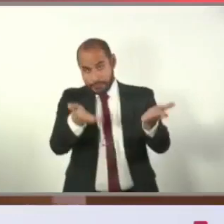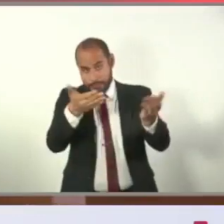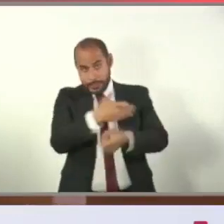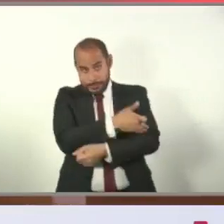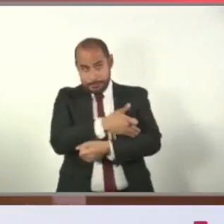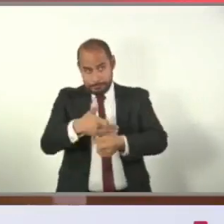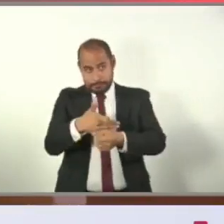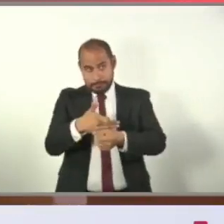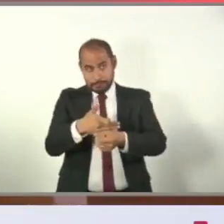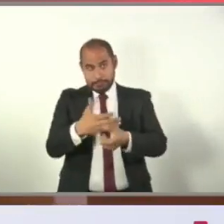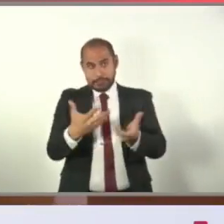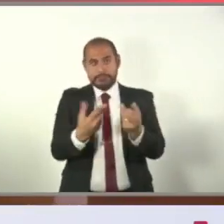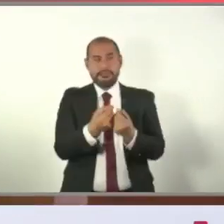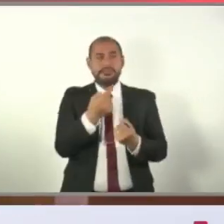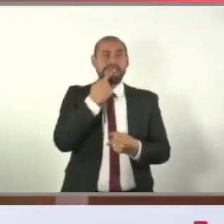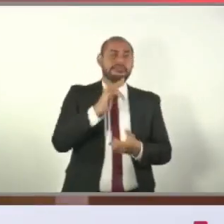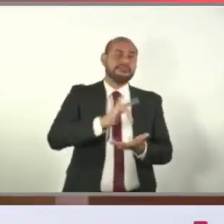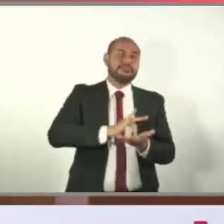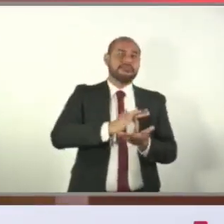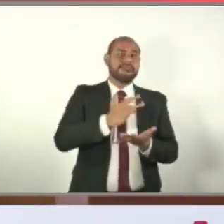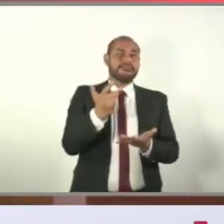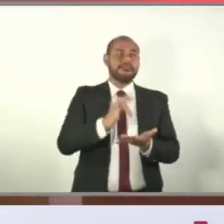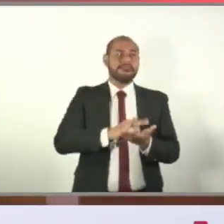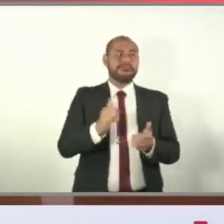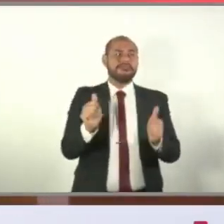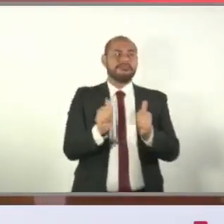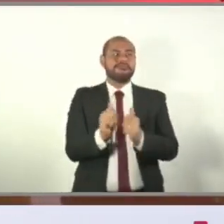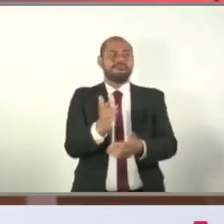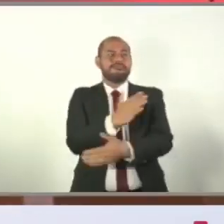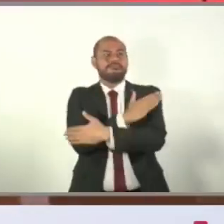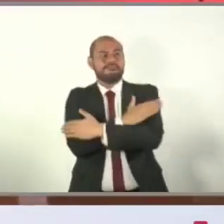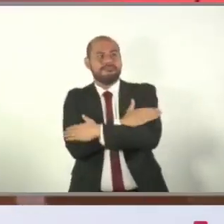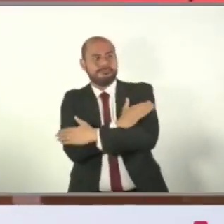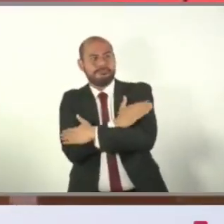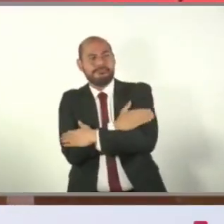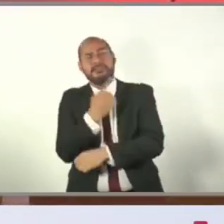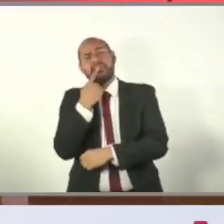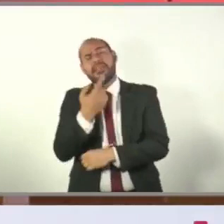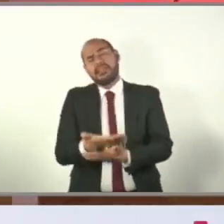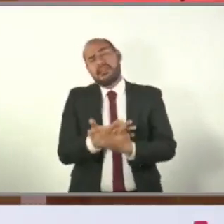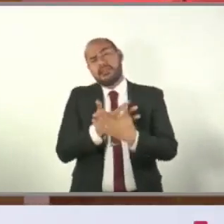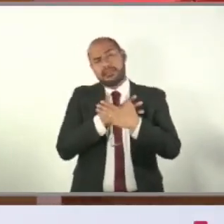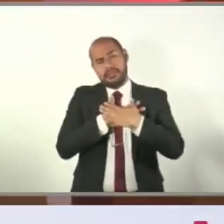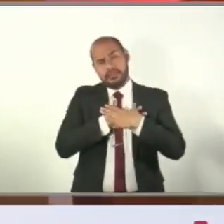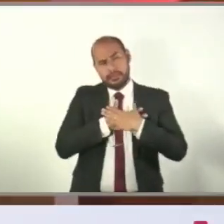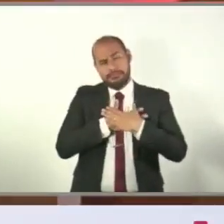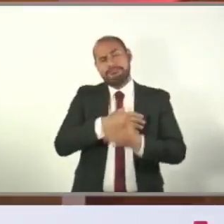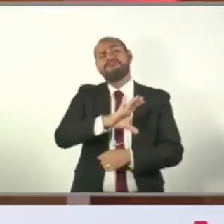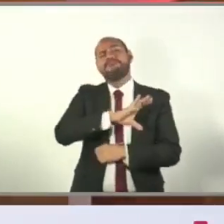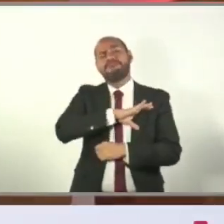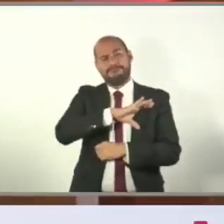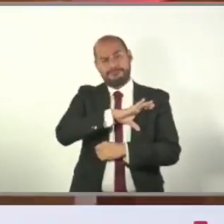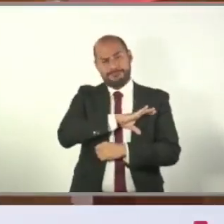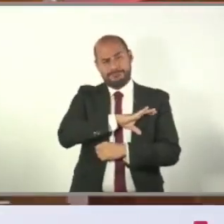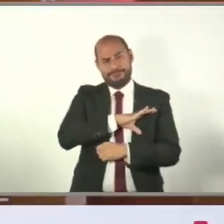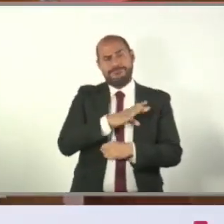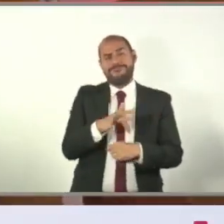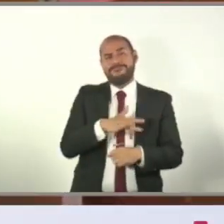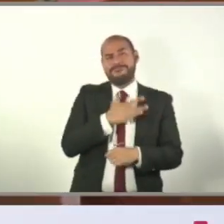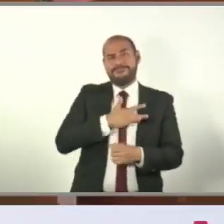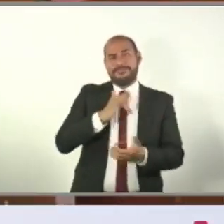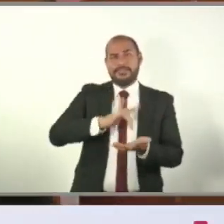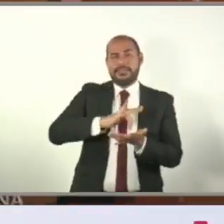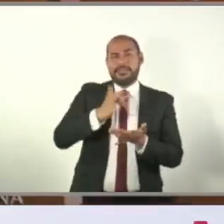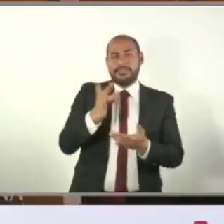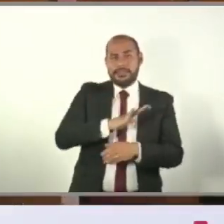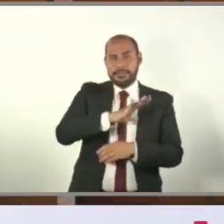familiares y agradézcanle con un abrazo y díganle que los aman, que los quieren, que agradecen